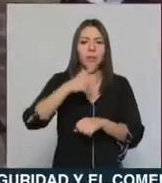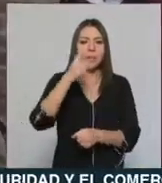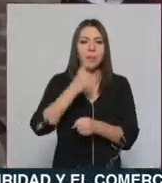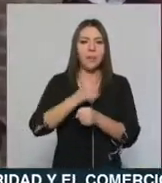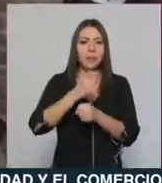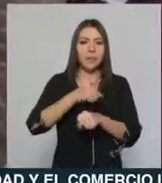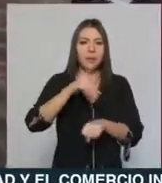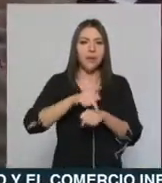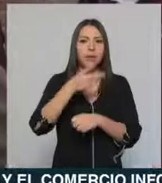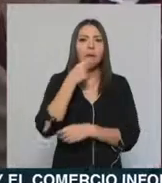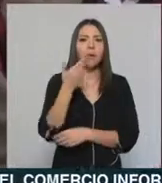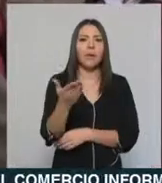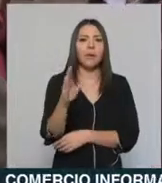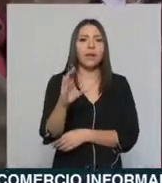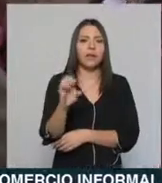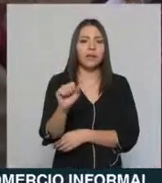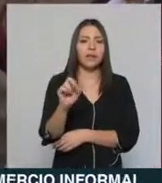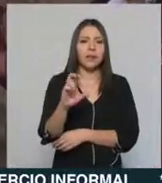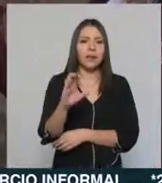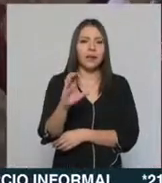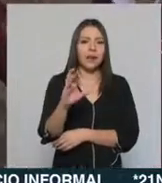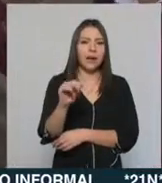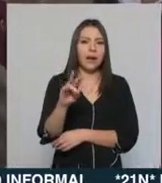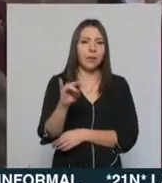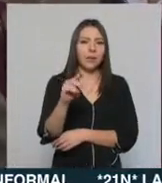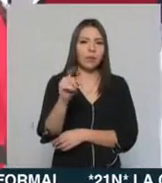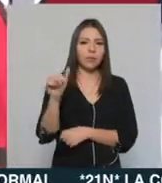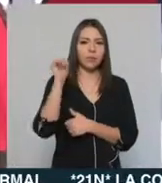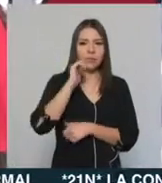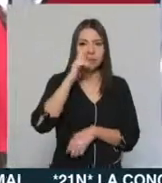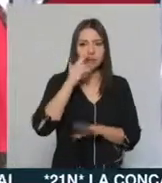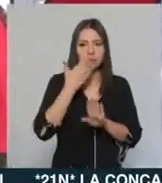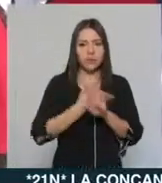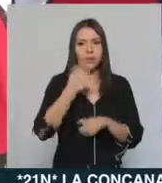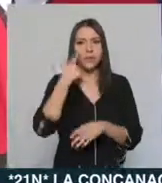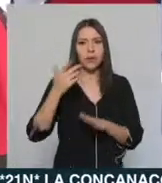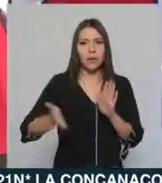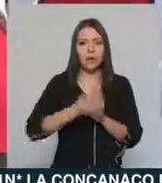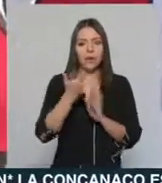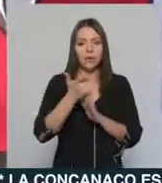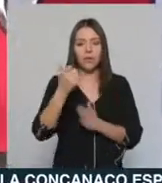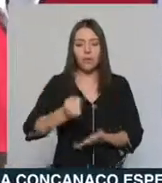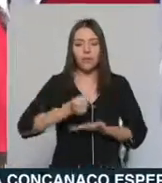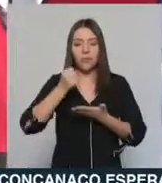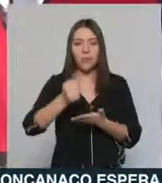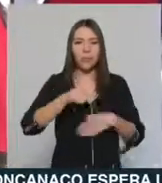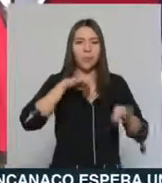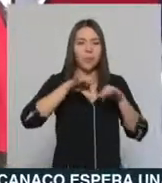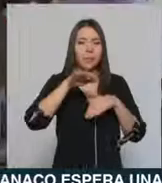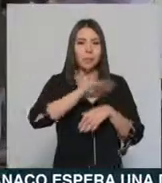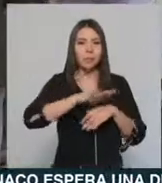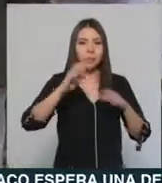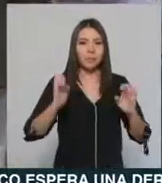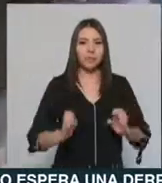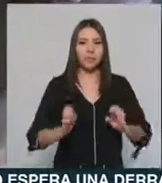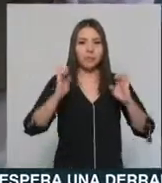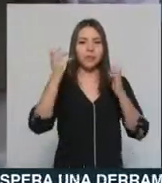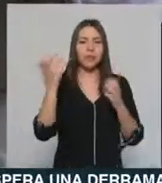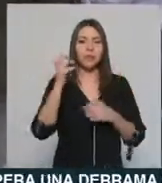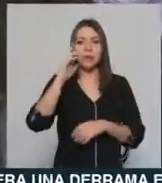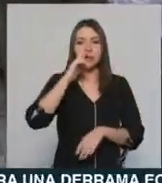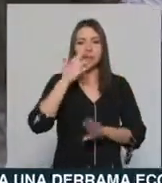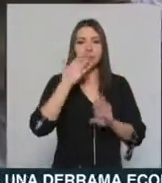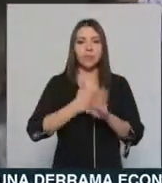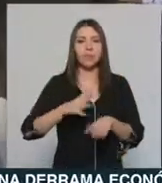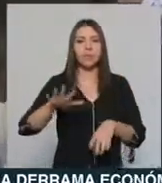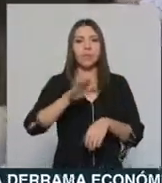César Cravioto, comisionado para la reconstrucción de la Ciudad de México, informó que los recursos para los trabajos en este edificio corren a cargo de la